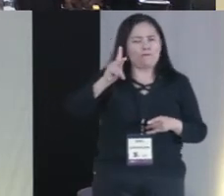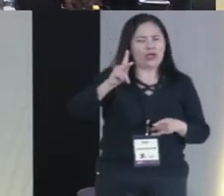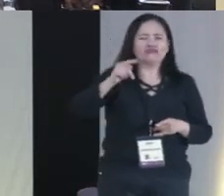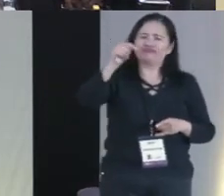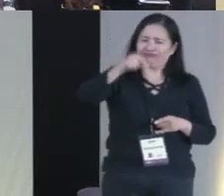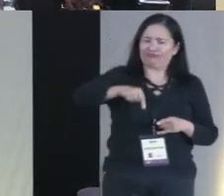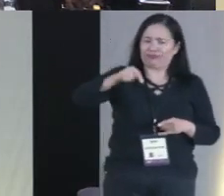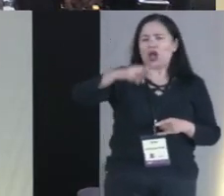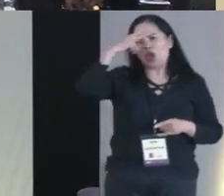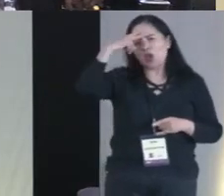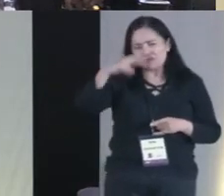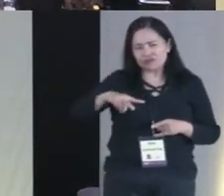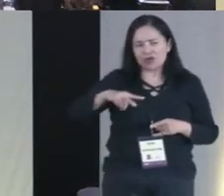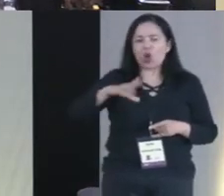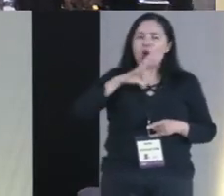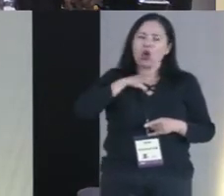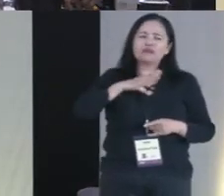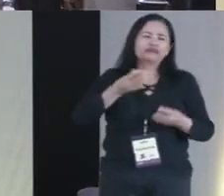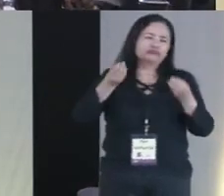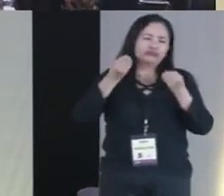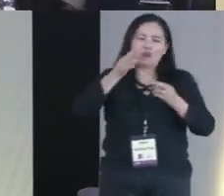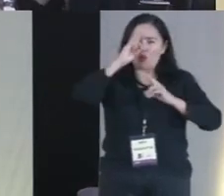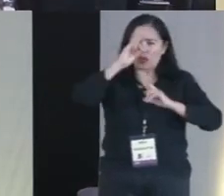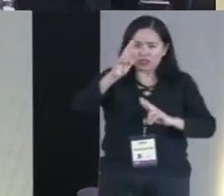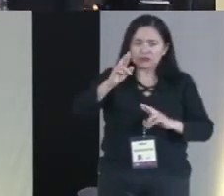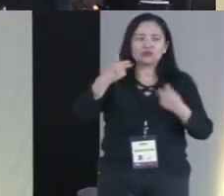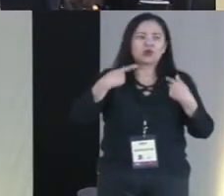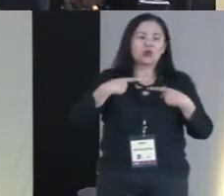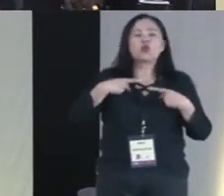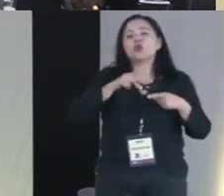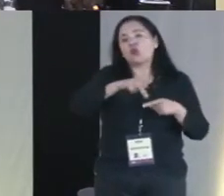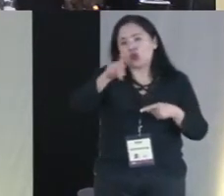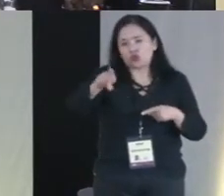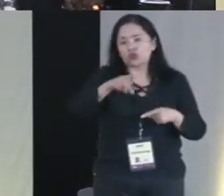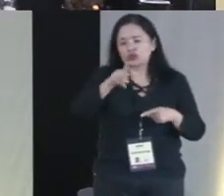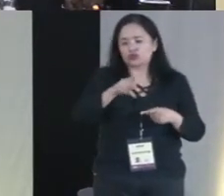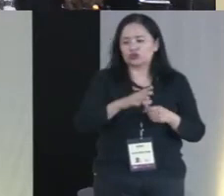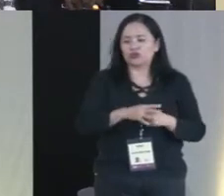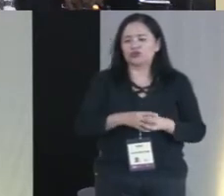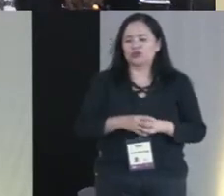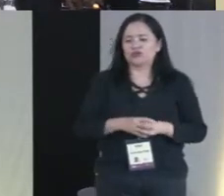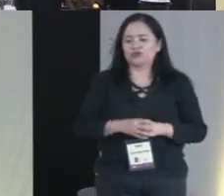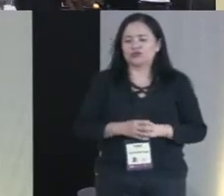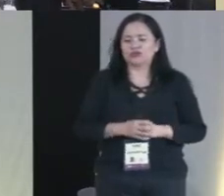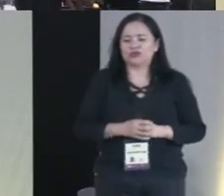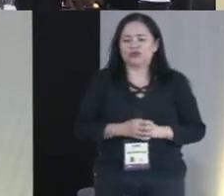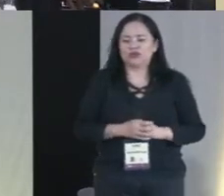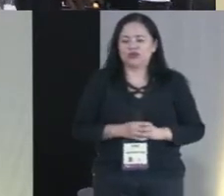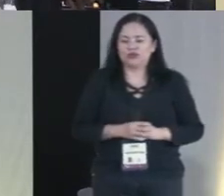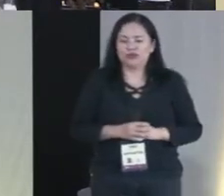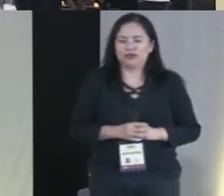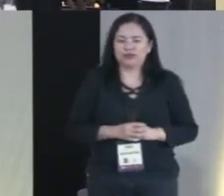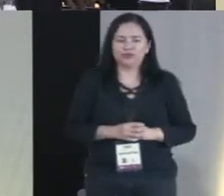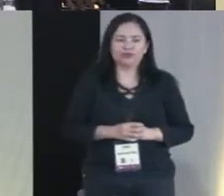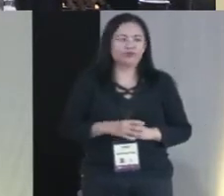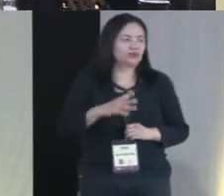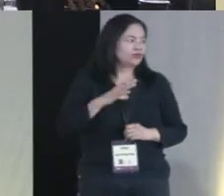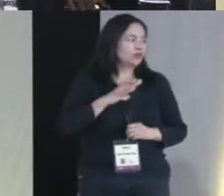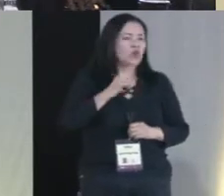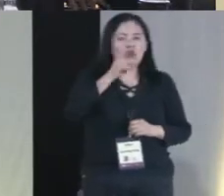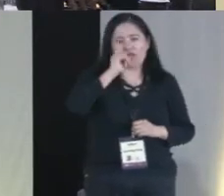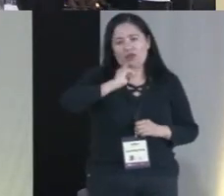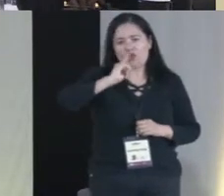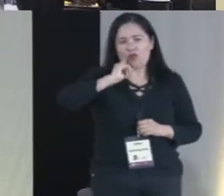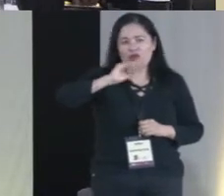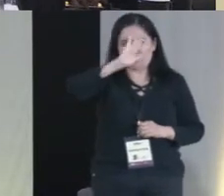mestiza, ¿no? Es decir, tenemos mucho respeto por nuestros pueblos originarios y a mí me parece que es correcto. Muy bien. Una compañera, ¿no? Para